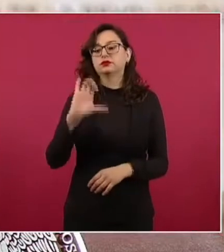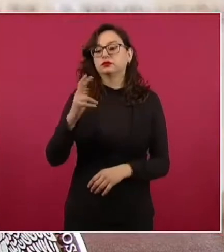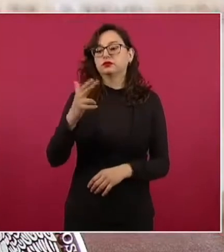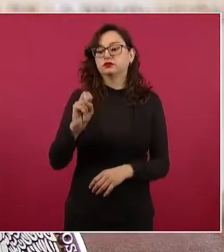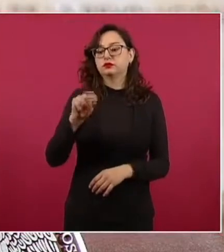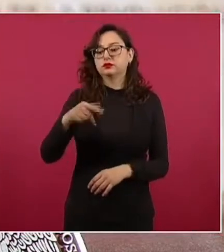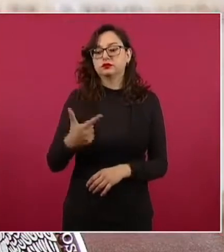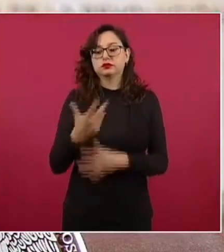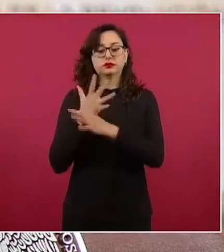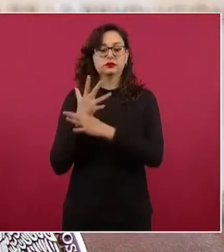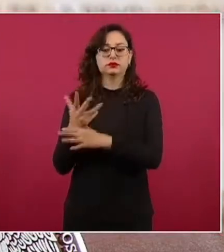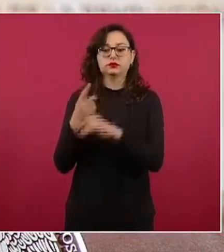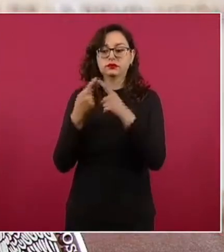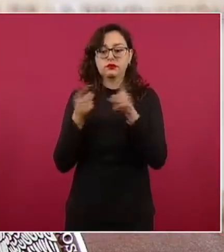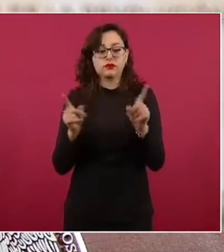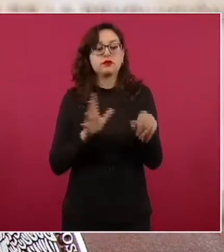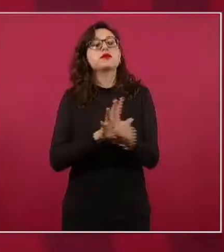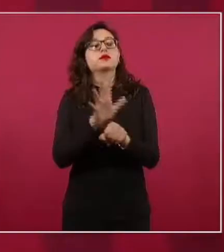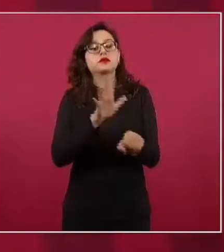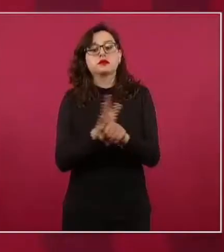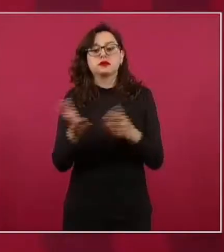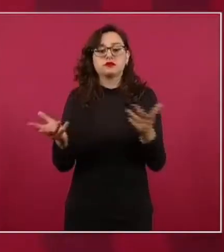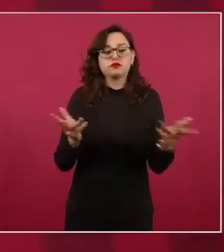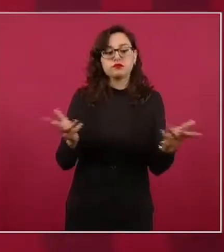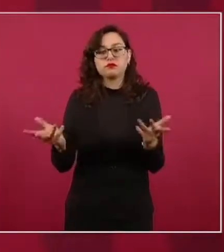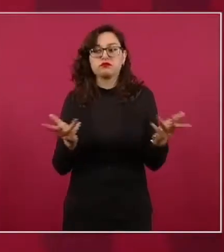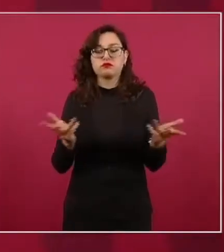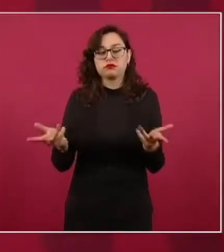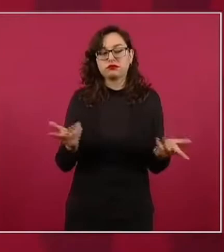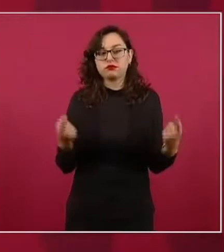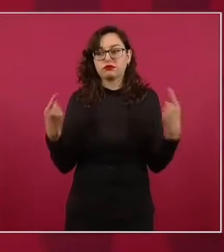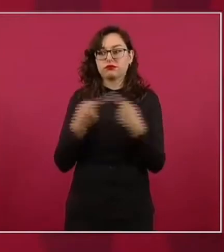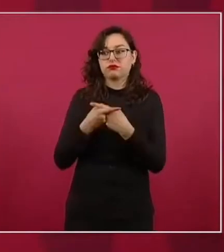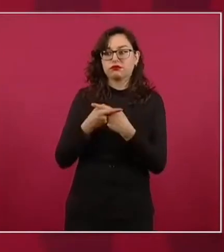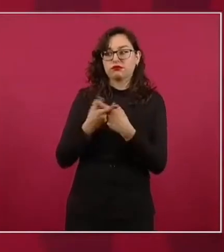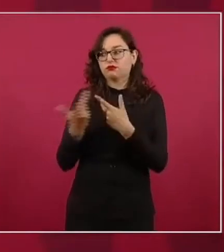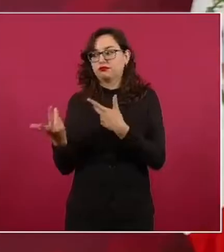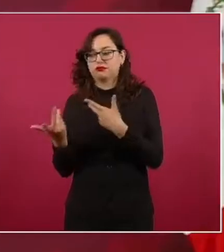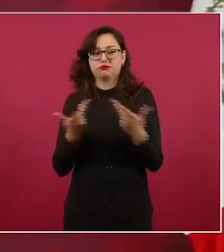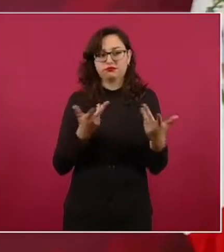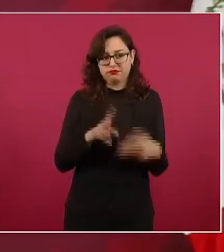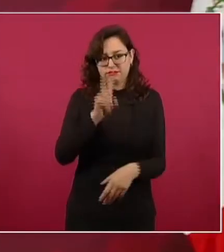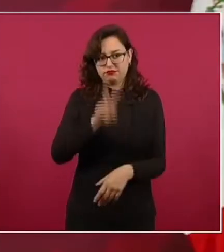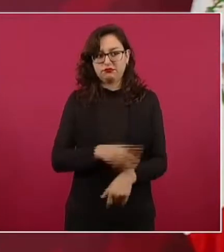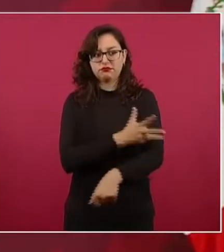Para saber, pues, no el doble discurso, no la hipocresía.